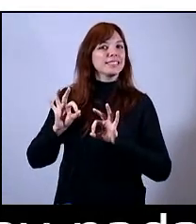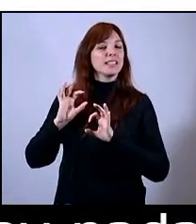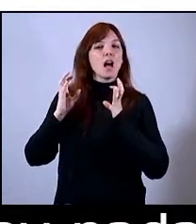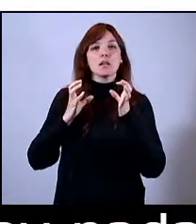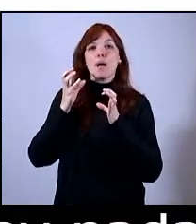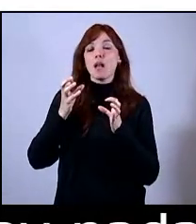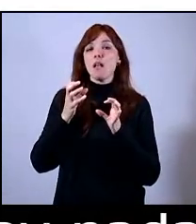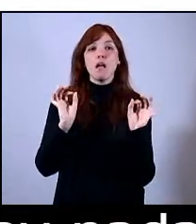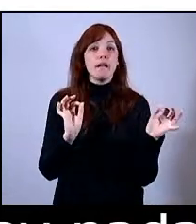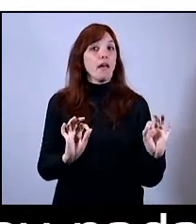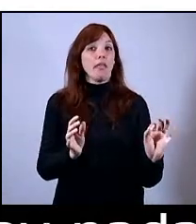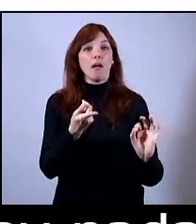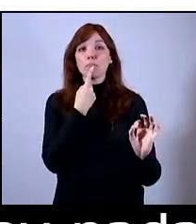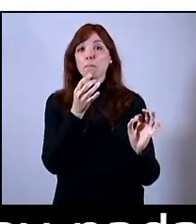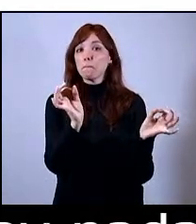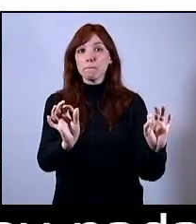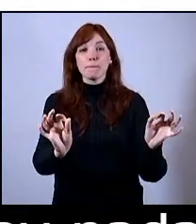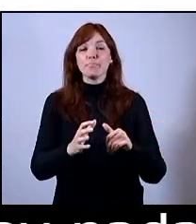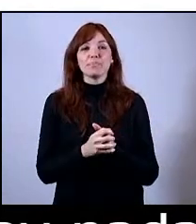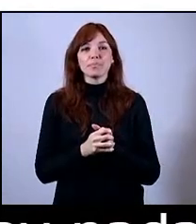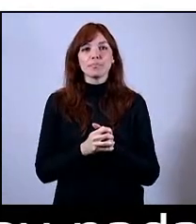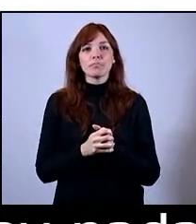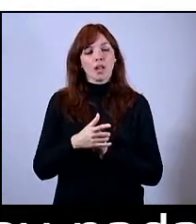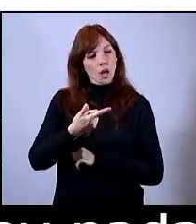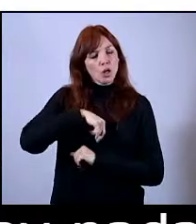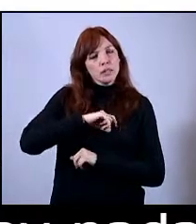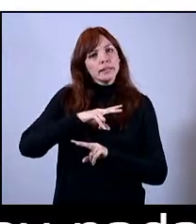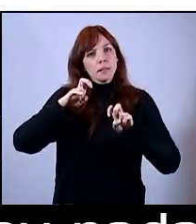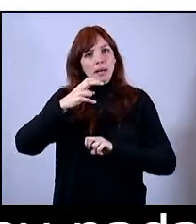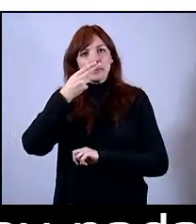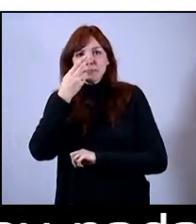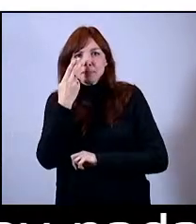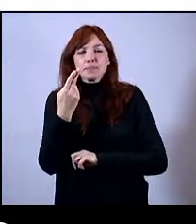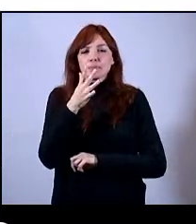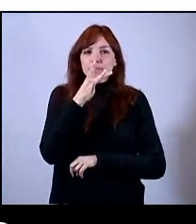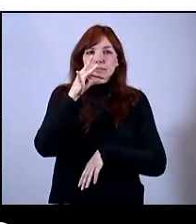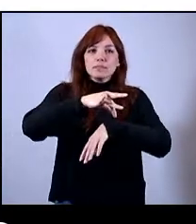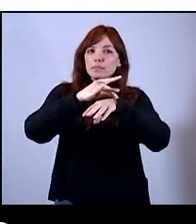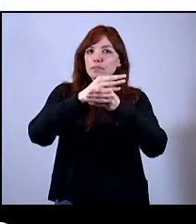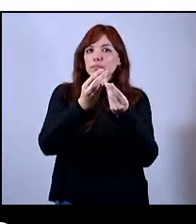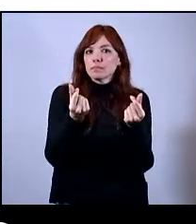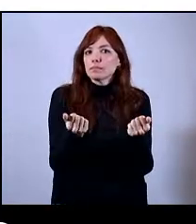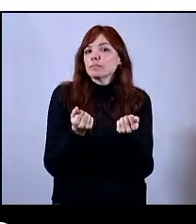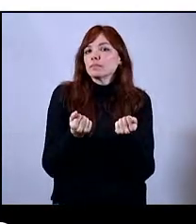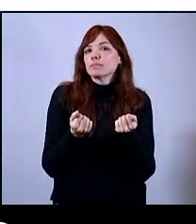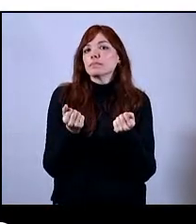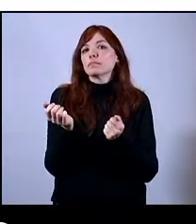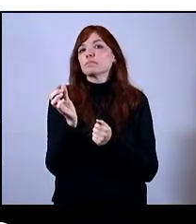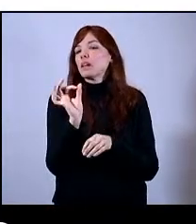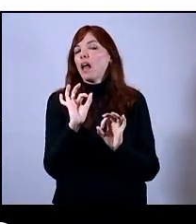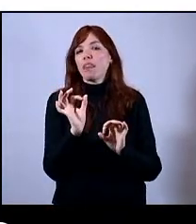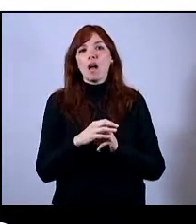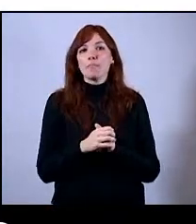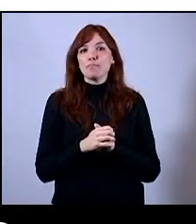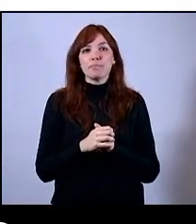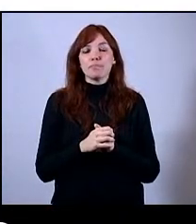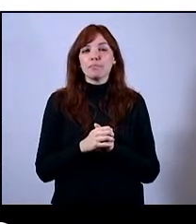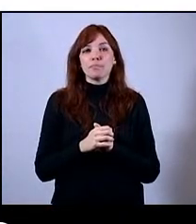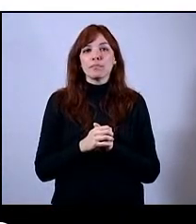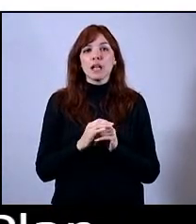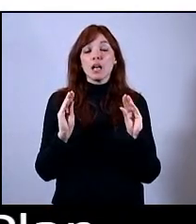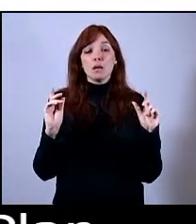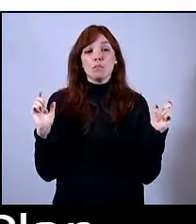nos interesa de acelerar la tuberculosis, los efectos de la aplicación del Plan Nacional de Erradicación